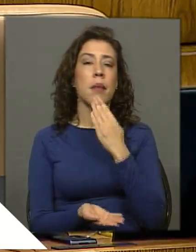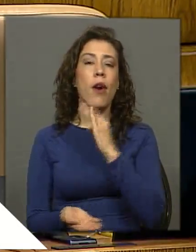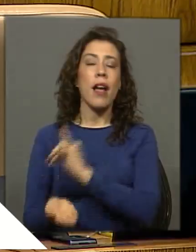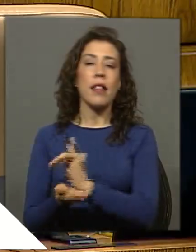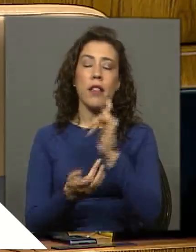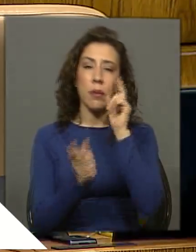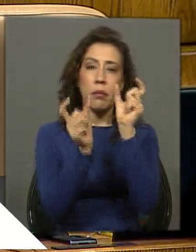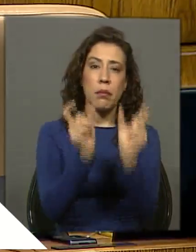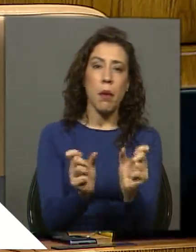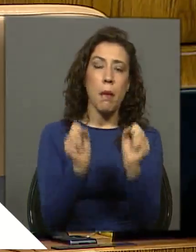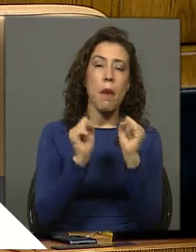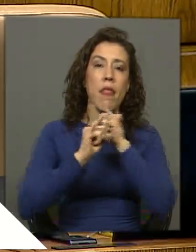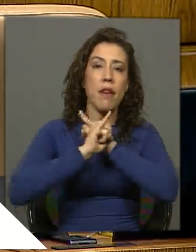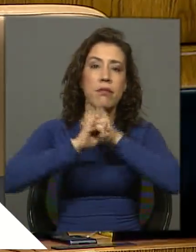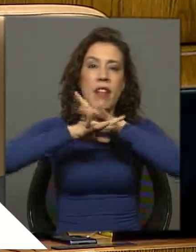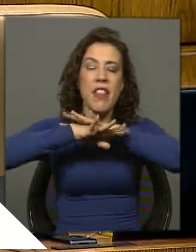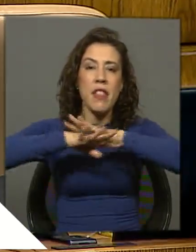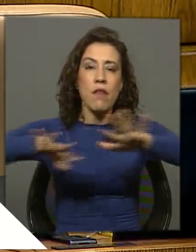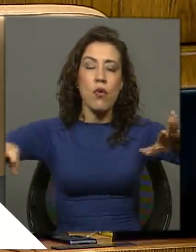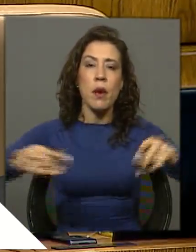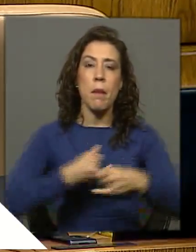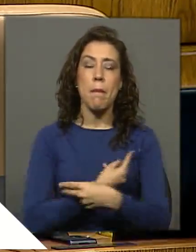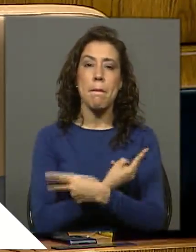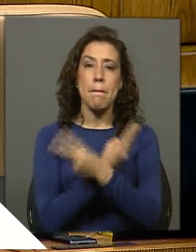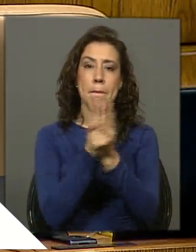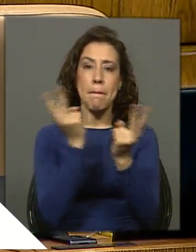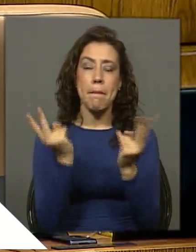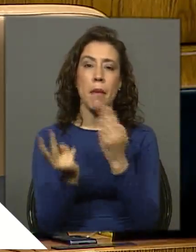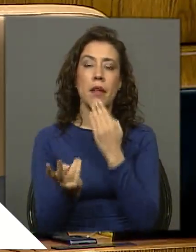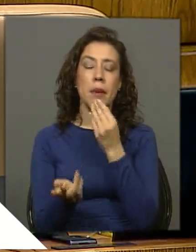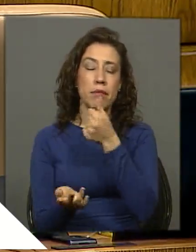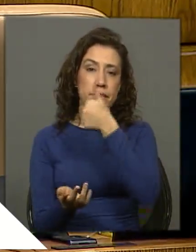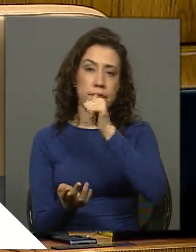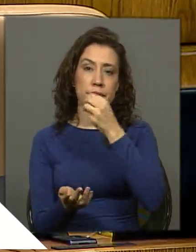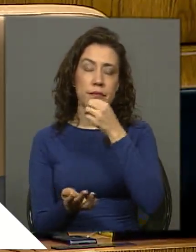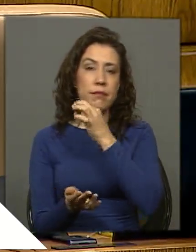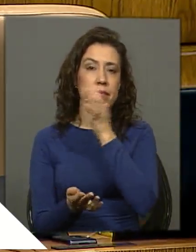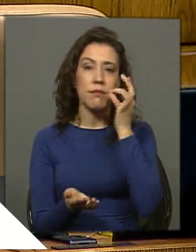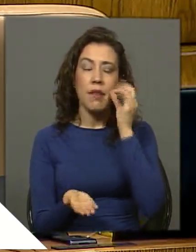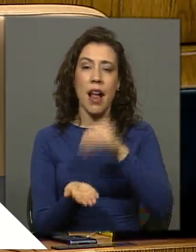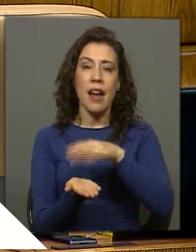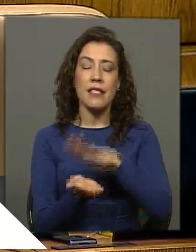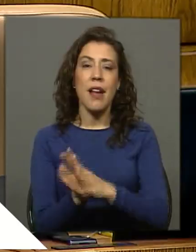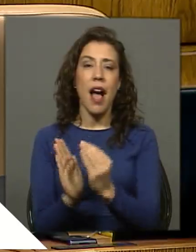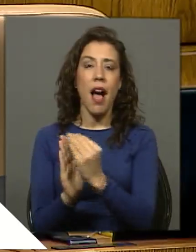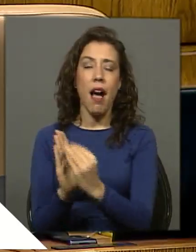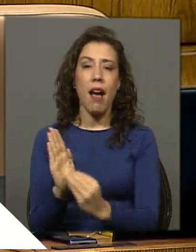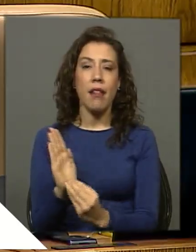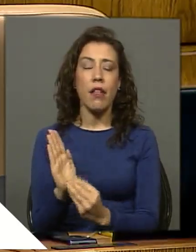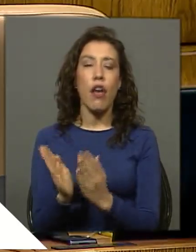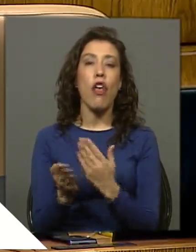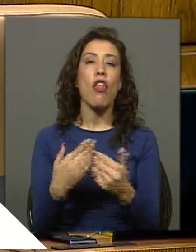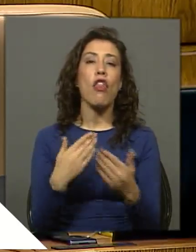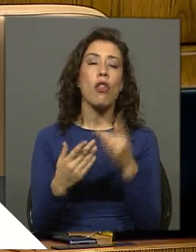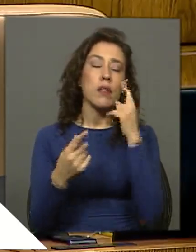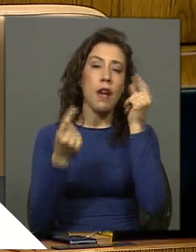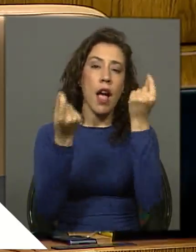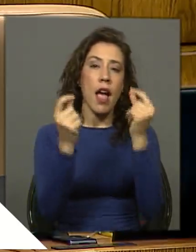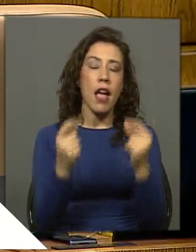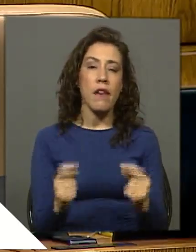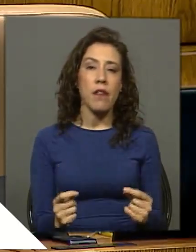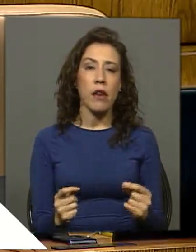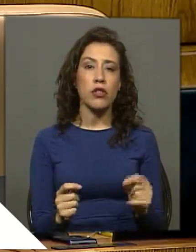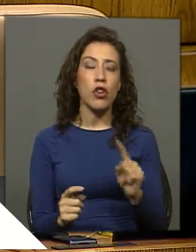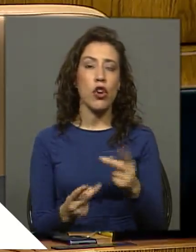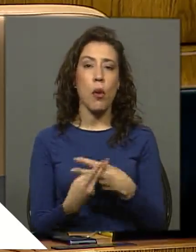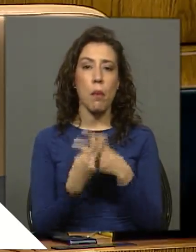fiscalizadoras podrán difundirlo públicamente también serán reservados aquellos antecedentes en los que se base la evaluación y que no